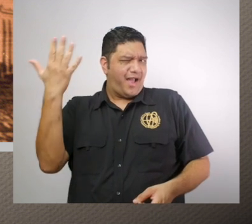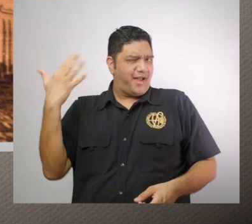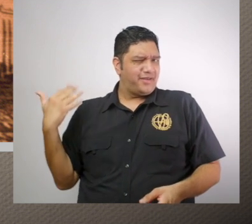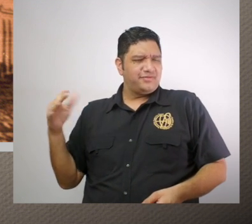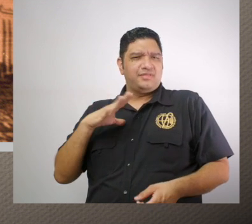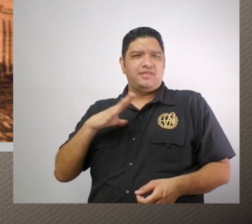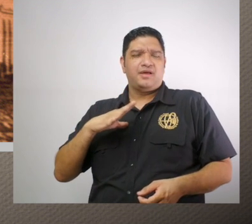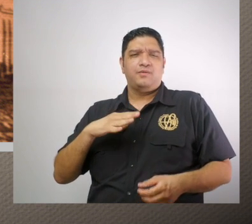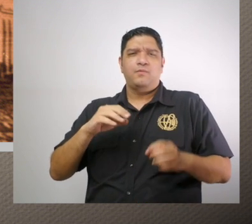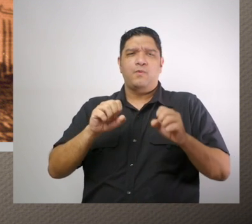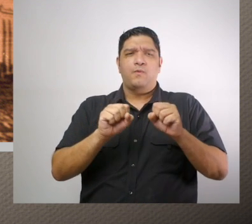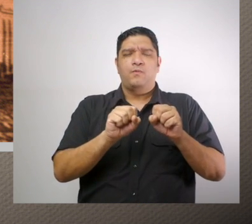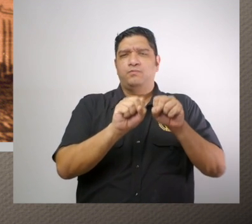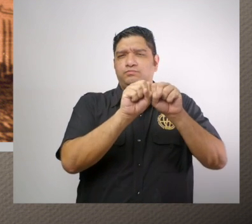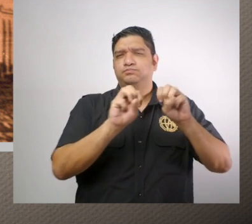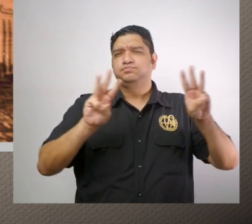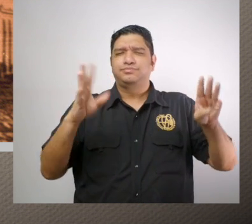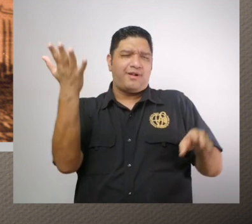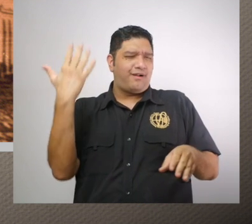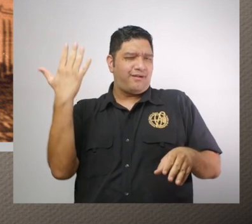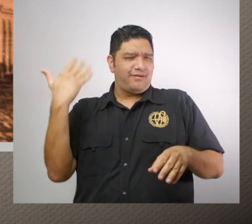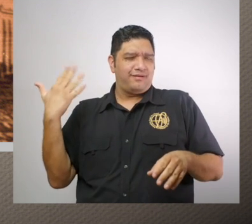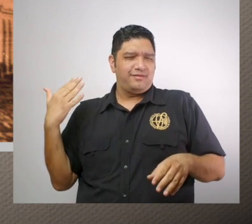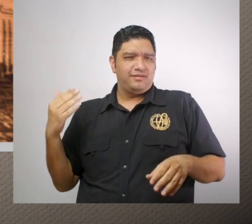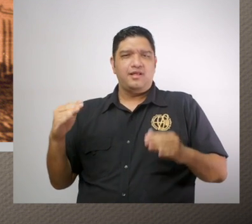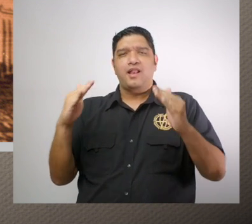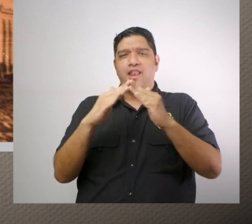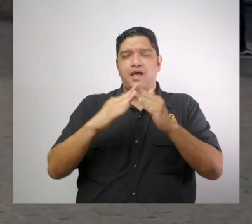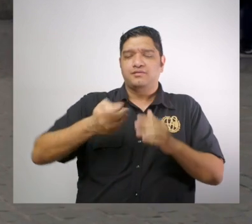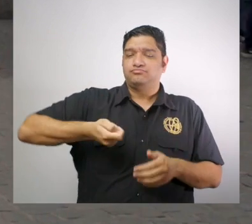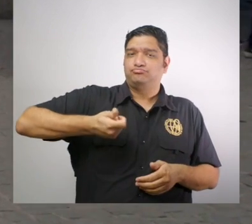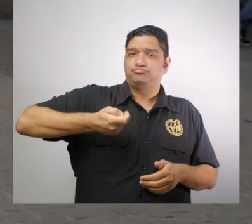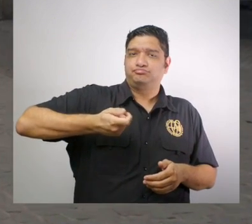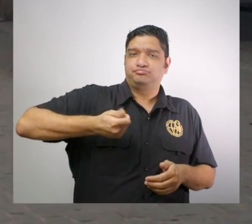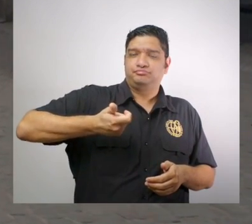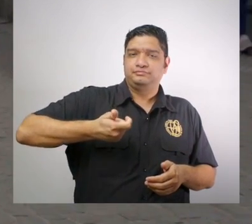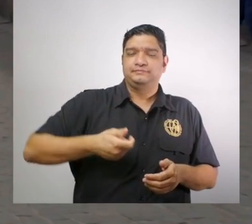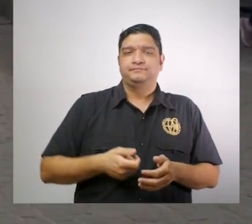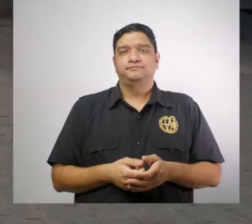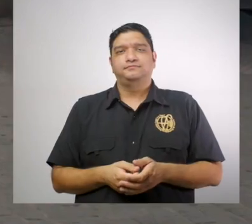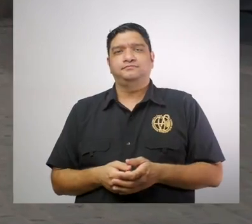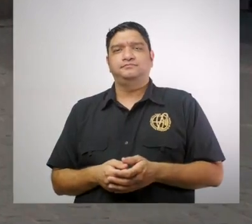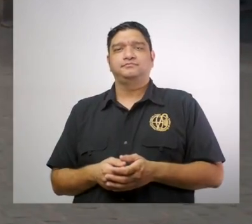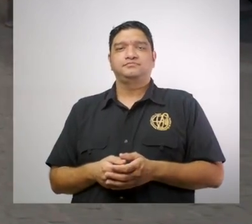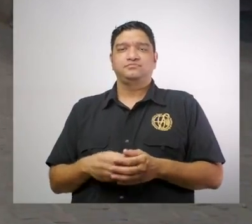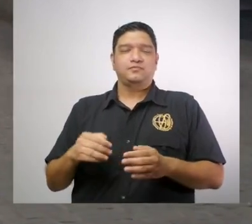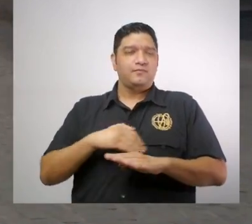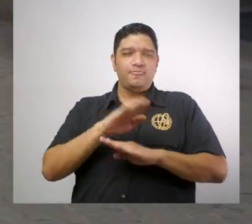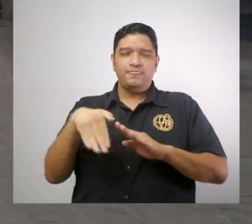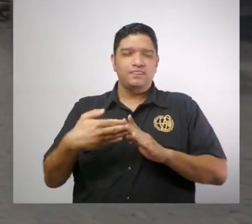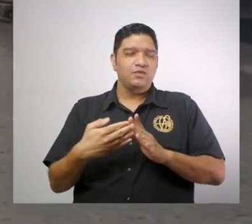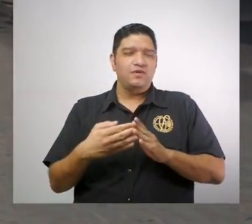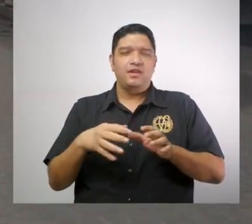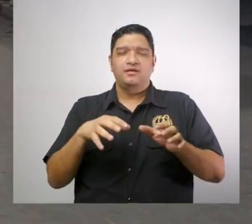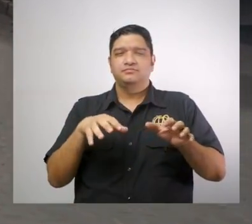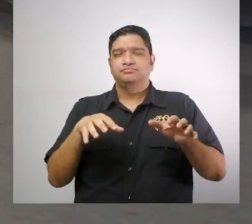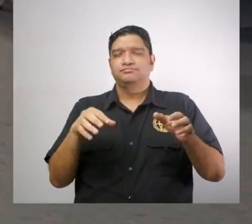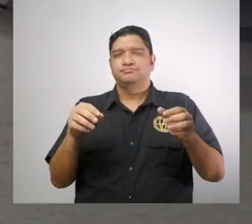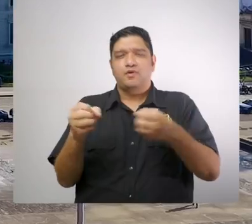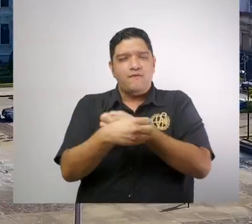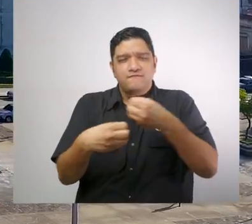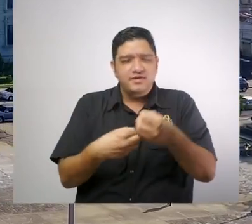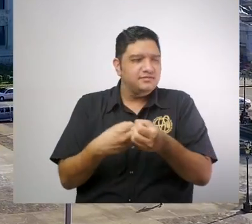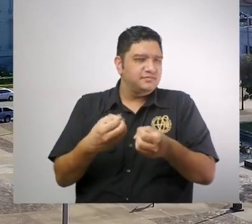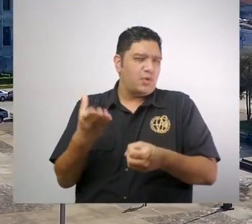Real Palacio, la Real Cancillería, la Real Casa de Moneda, es decir, todas las dependencias